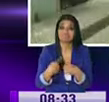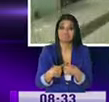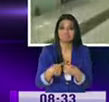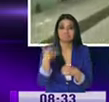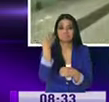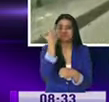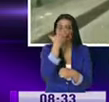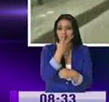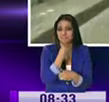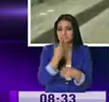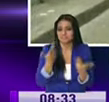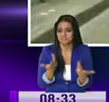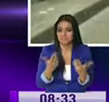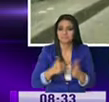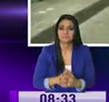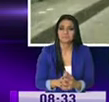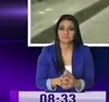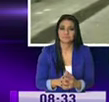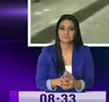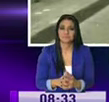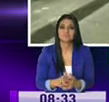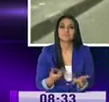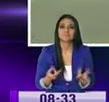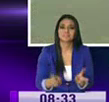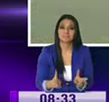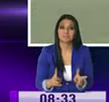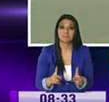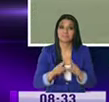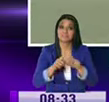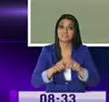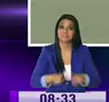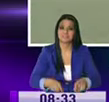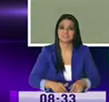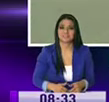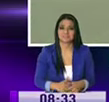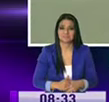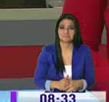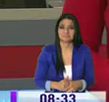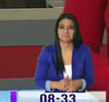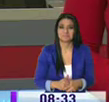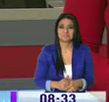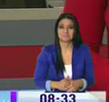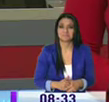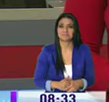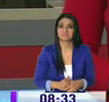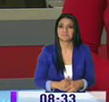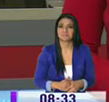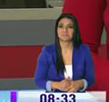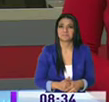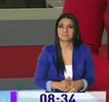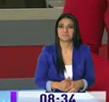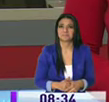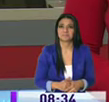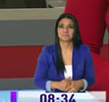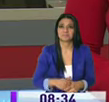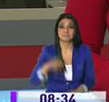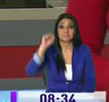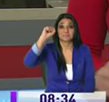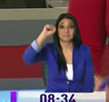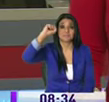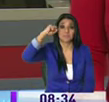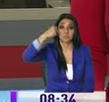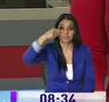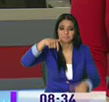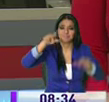aparte de las diversas una de las más hermosas de este continente y queremos recordarles que nuestro